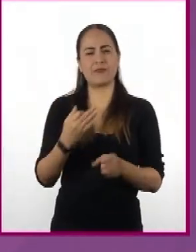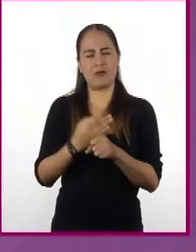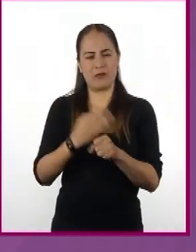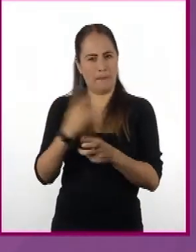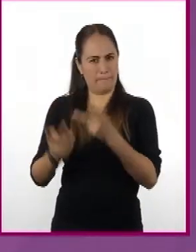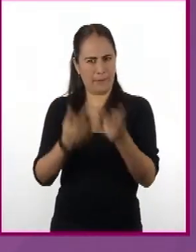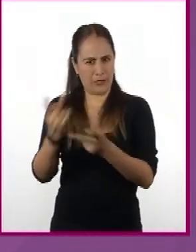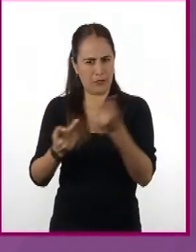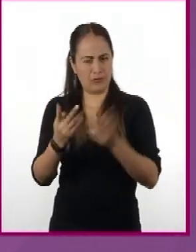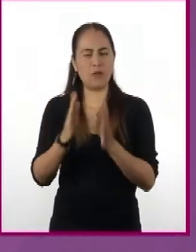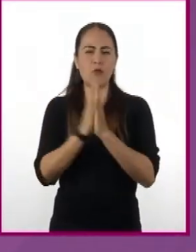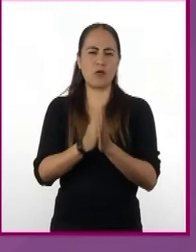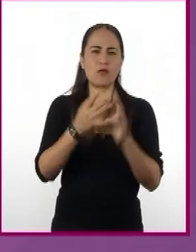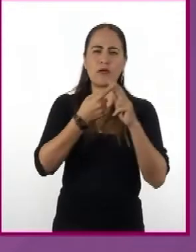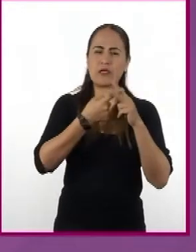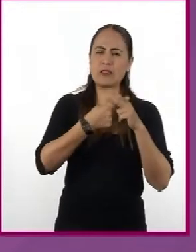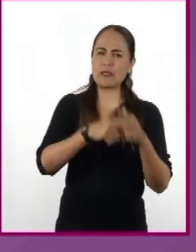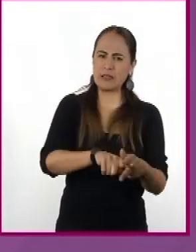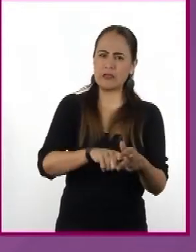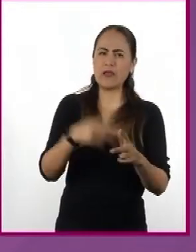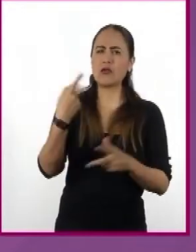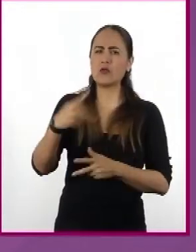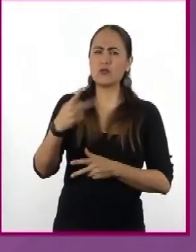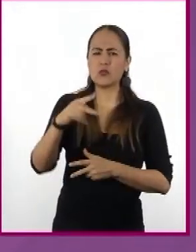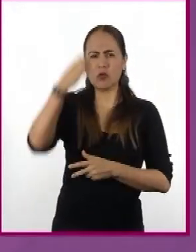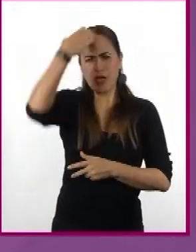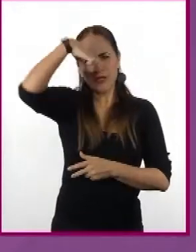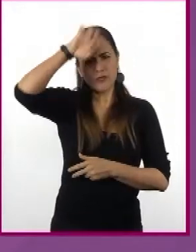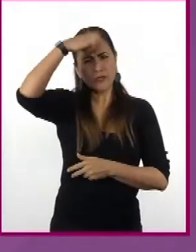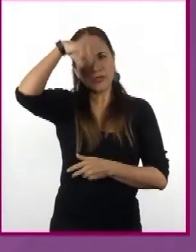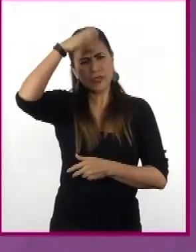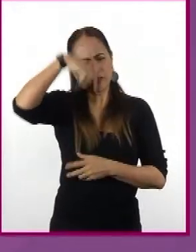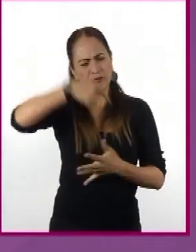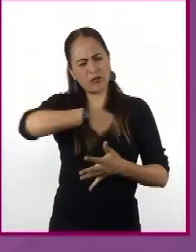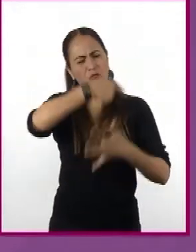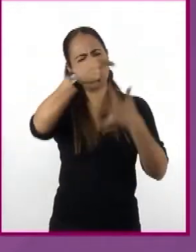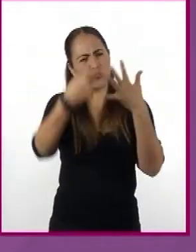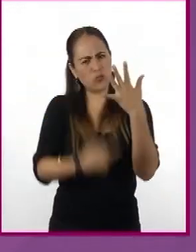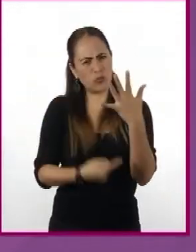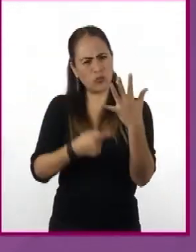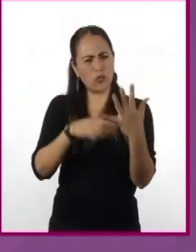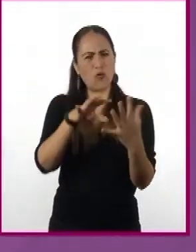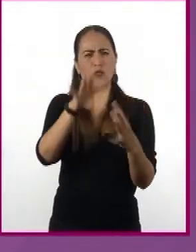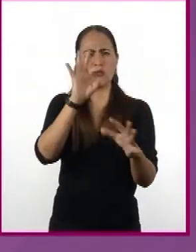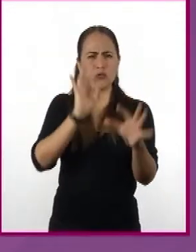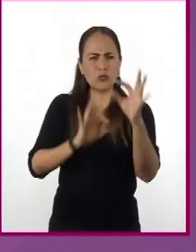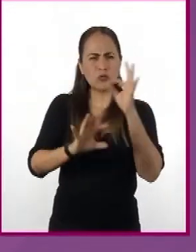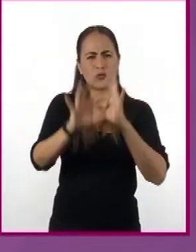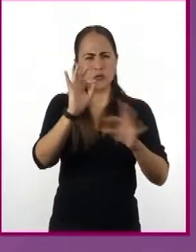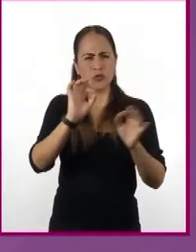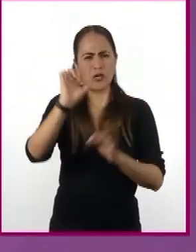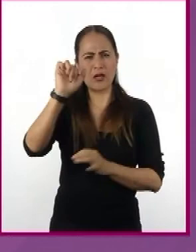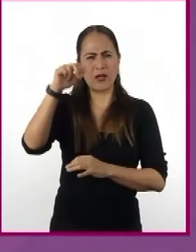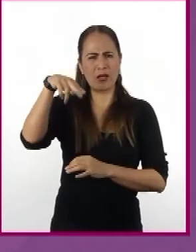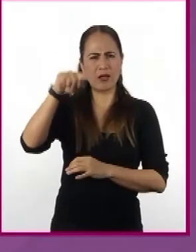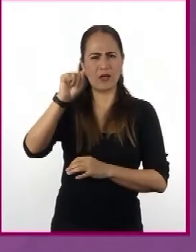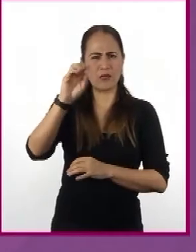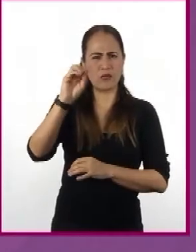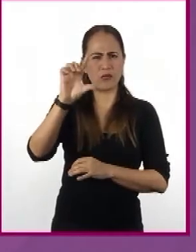pidiéndole nos comparta en su experiencia qué aspectos deben considerarse a la hora de seleccionar textos para una antología.